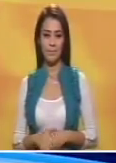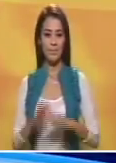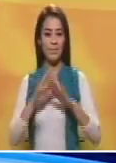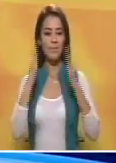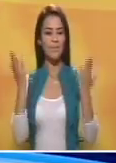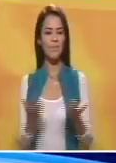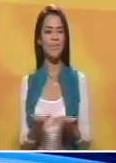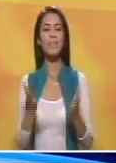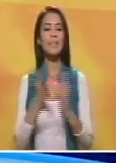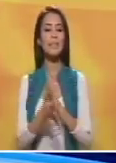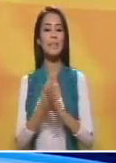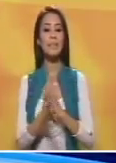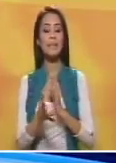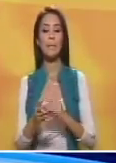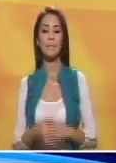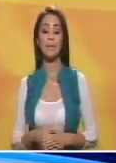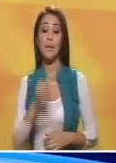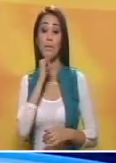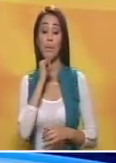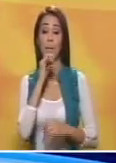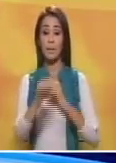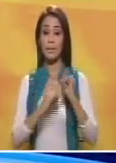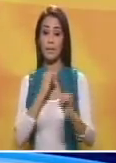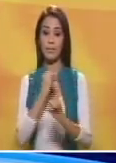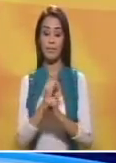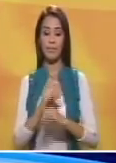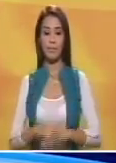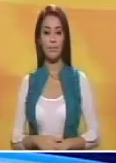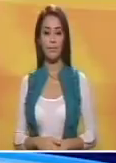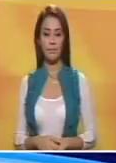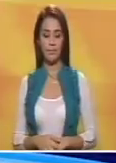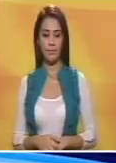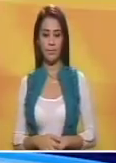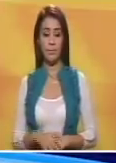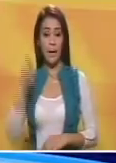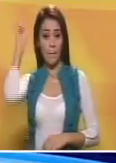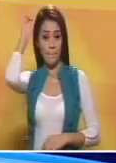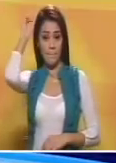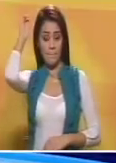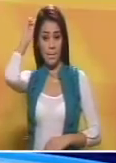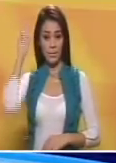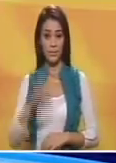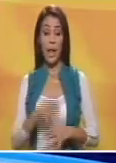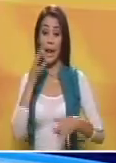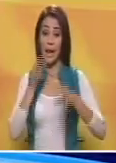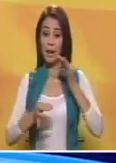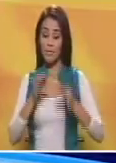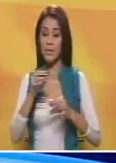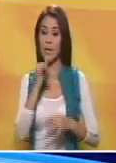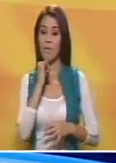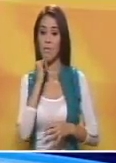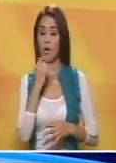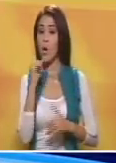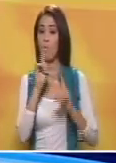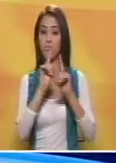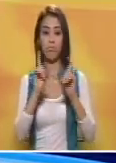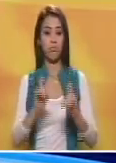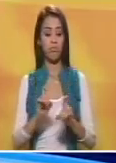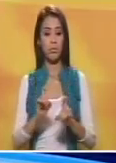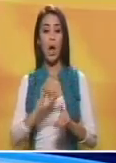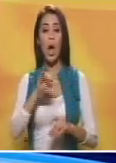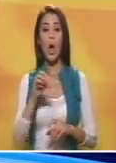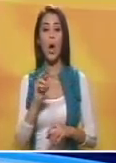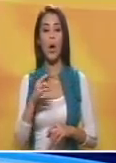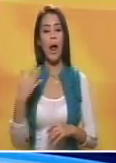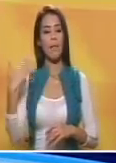Iniciamos el recorrido por las notas internacionales en lo que pasa en el mundo y lo hacemos en Perú. Allá la Fiscalía informó que no preguntará a Jorge Barata,